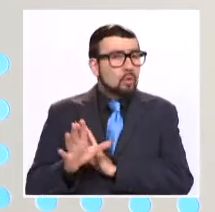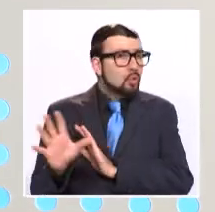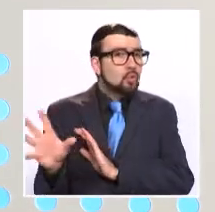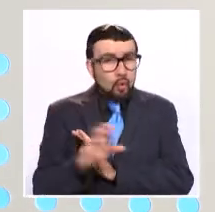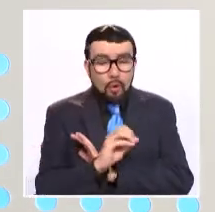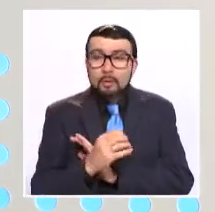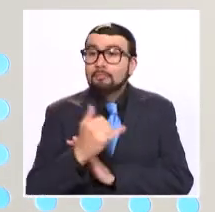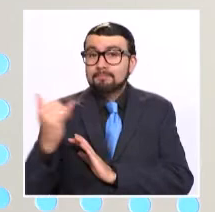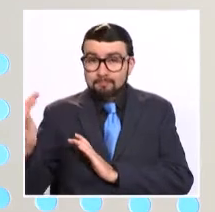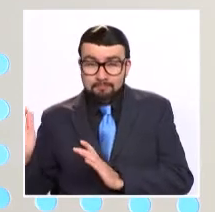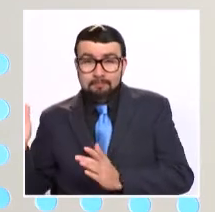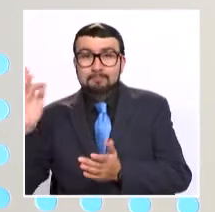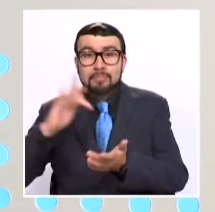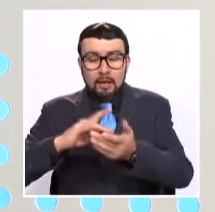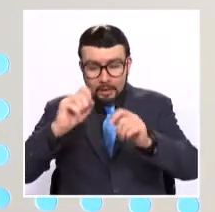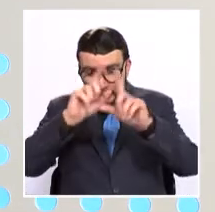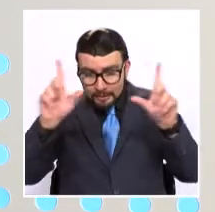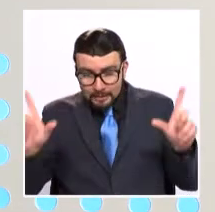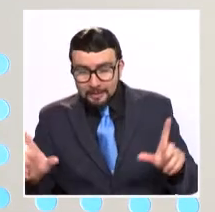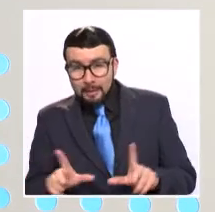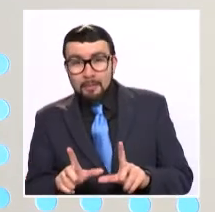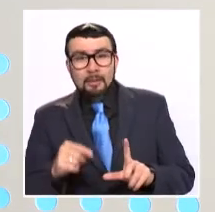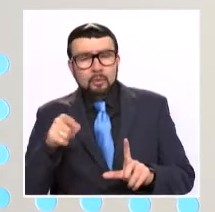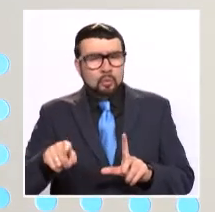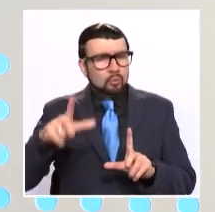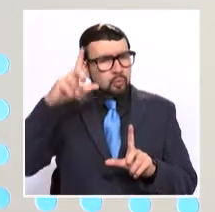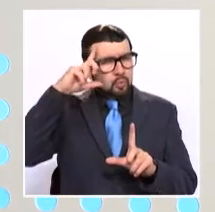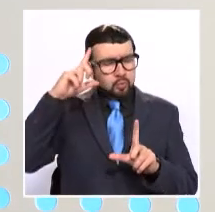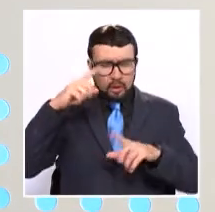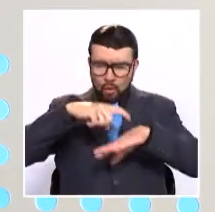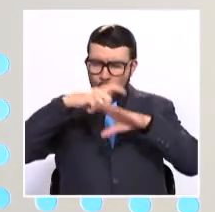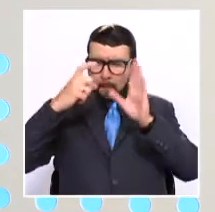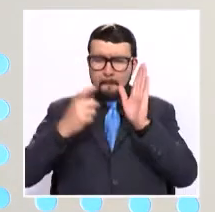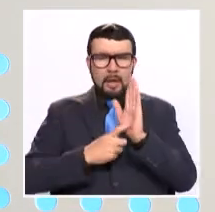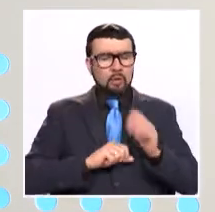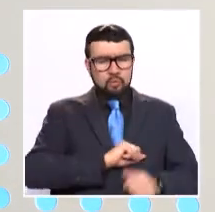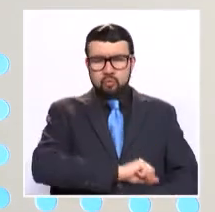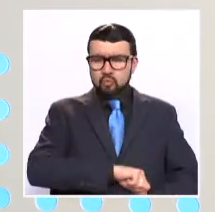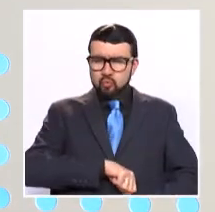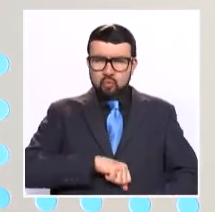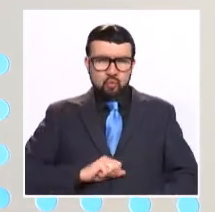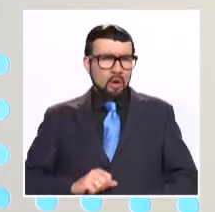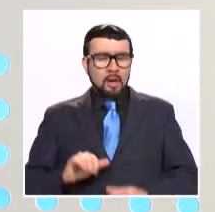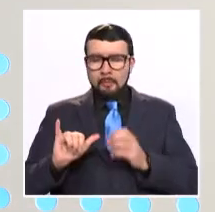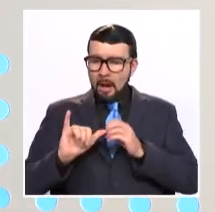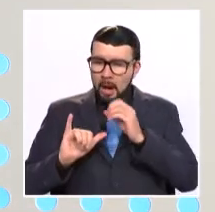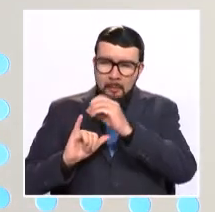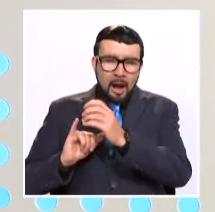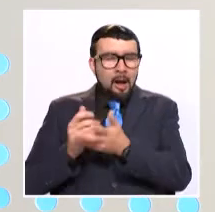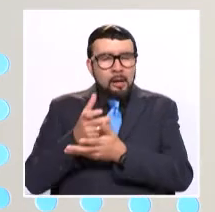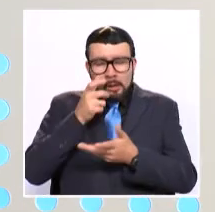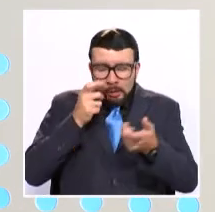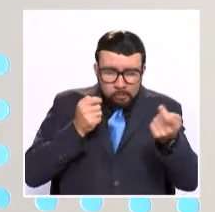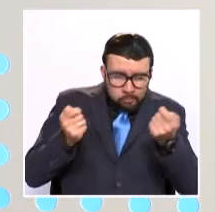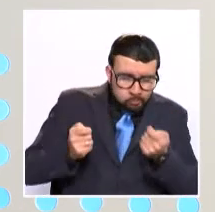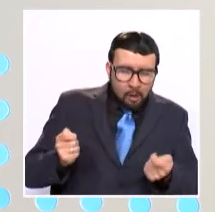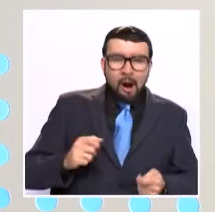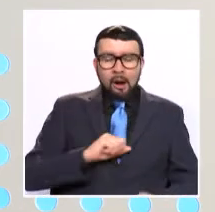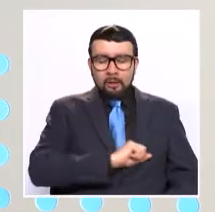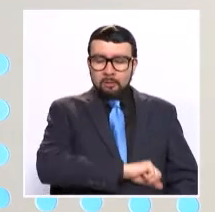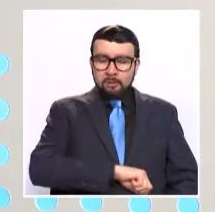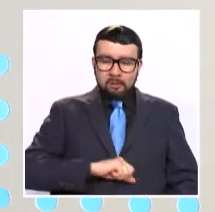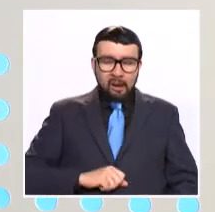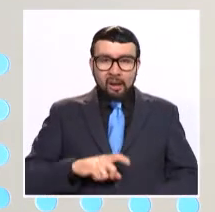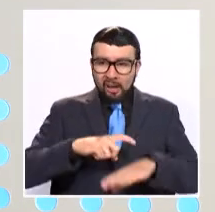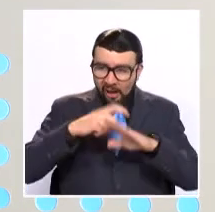ese examen ginecológico que nosotros hacemos muy completo porque tratamos de hacer siempre citología, colposcopia, ecografía transvaginal,